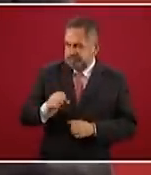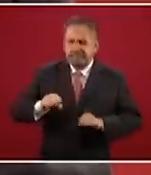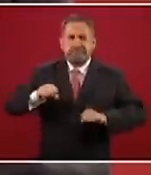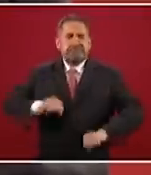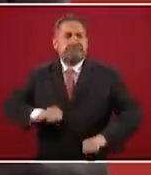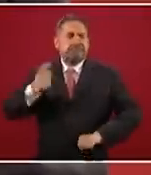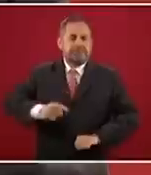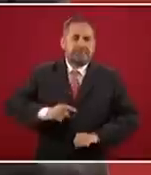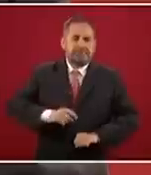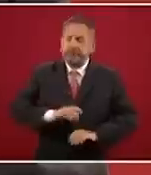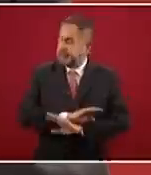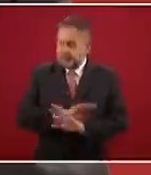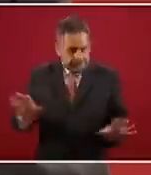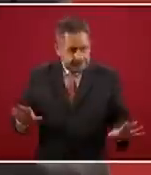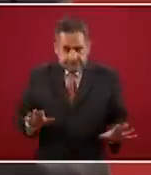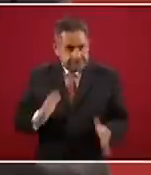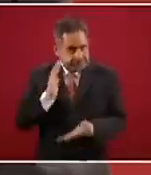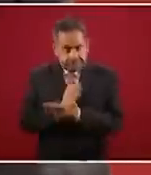que se